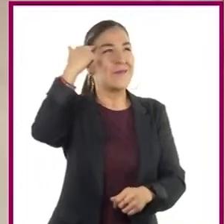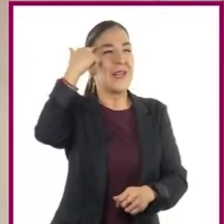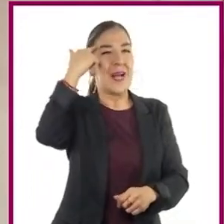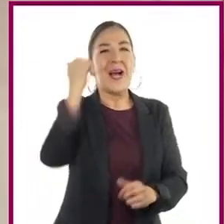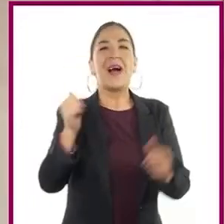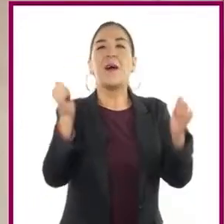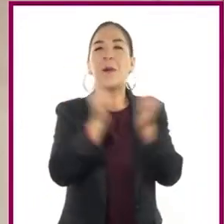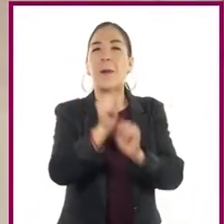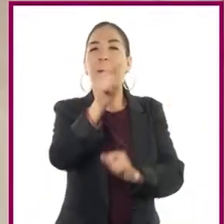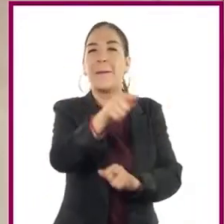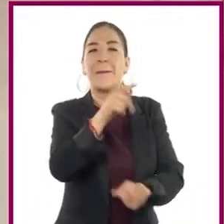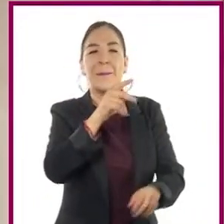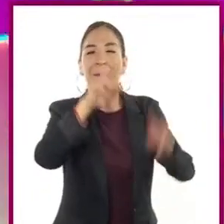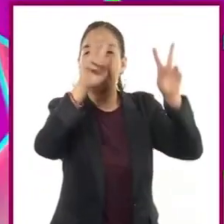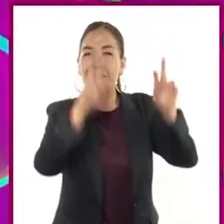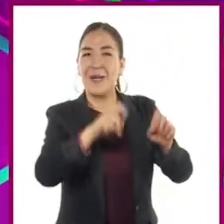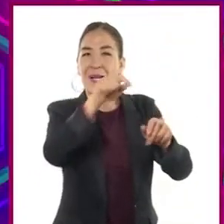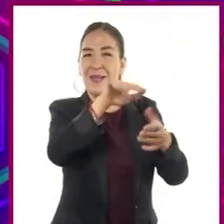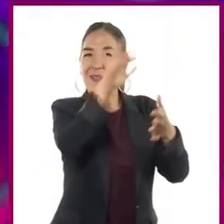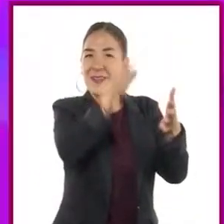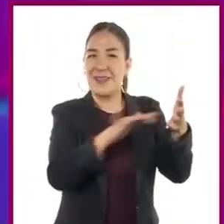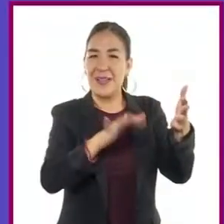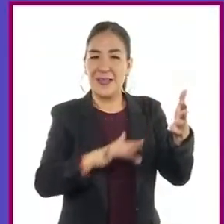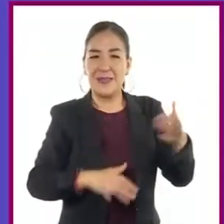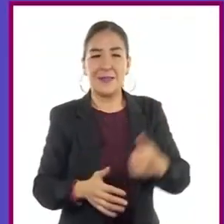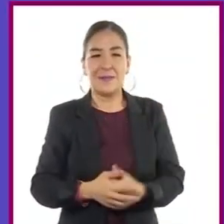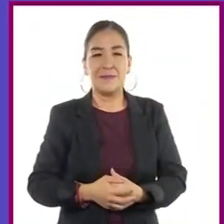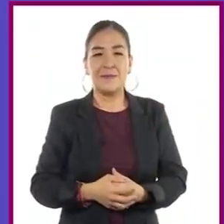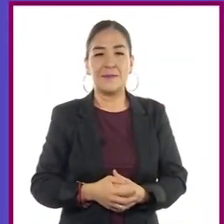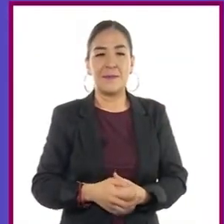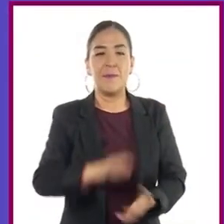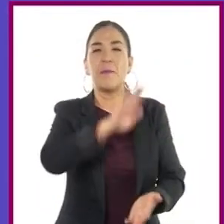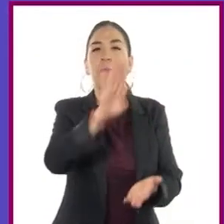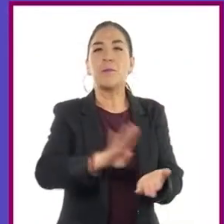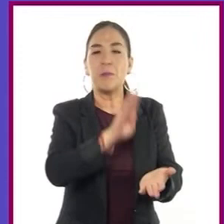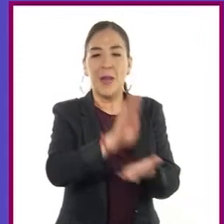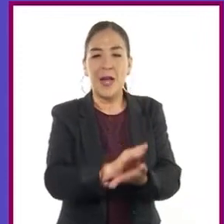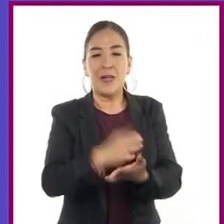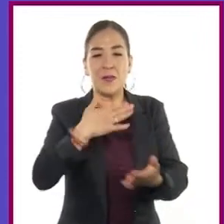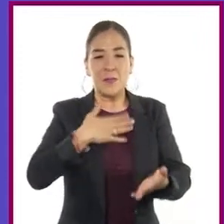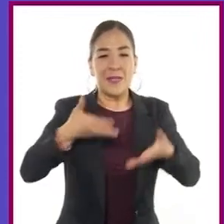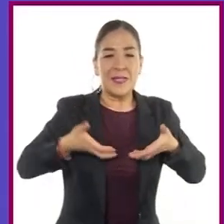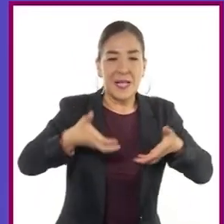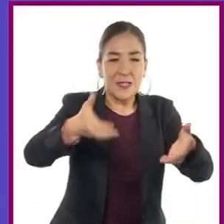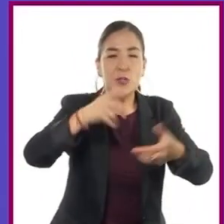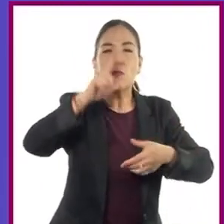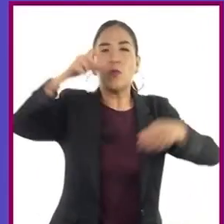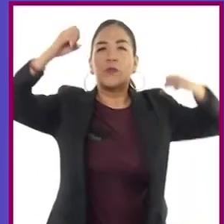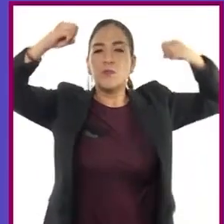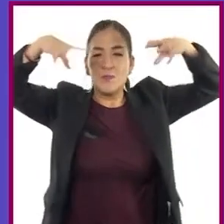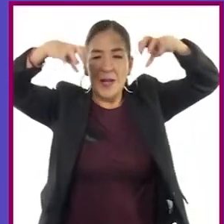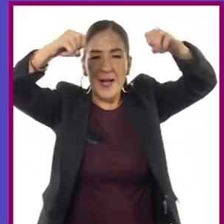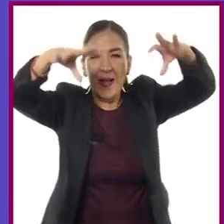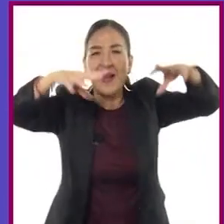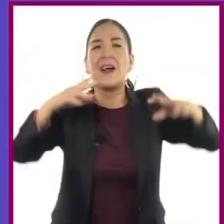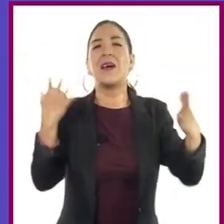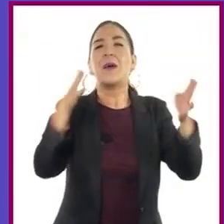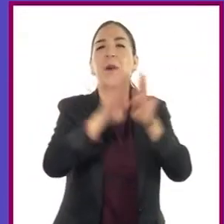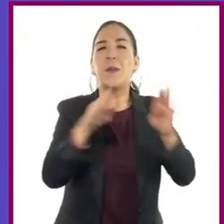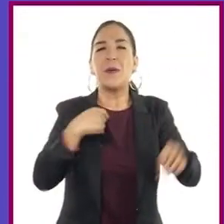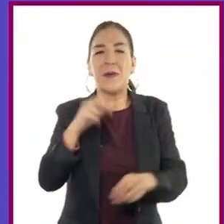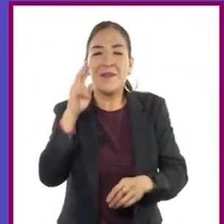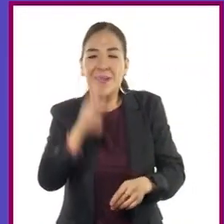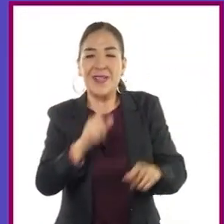con el fragmento que acabamos de leer? El barrio donde nací y crecí, el farol a lo lejos y yo observando